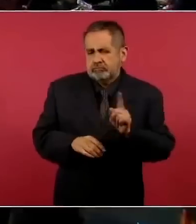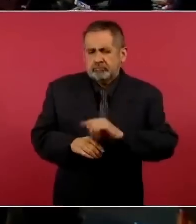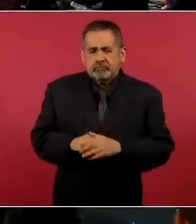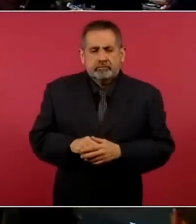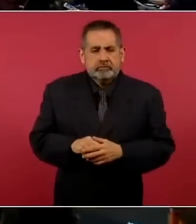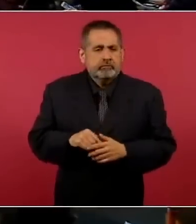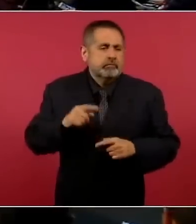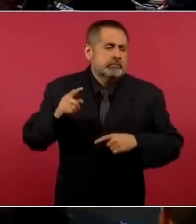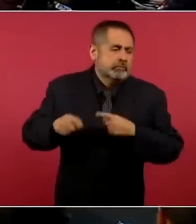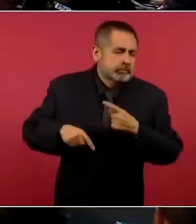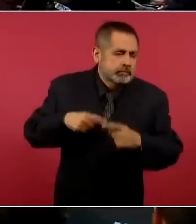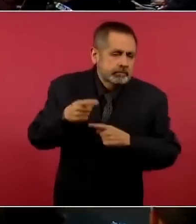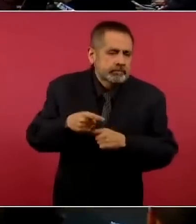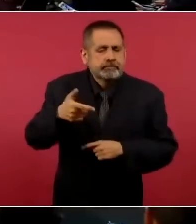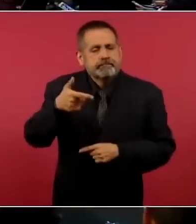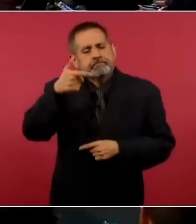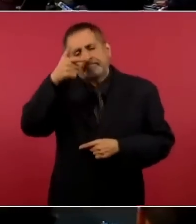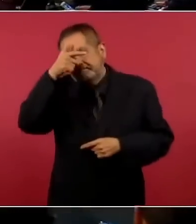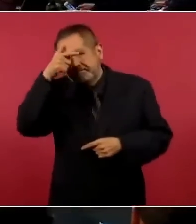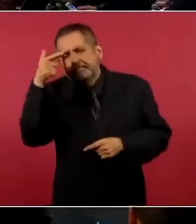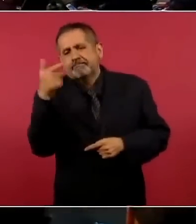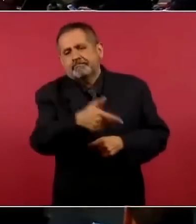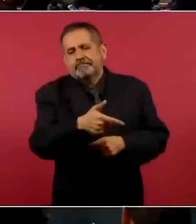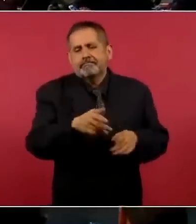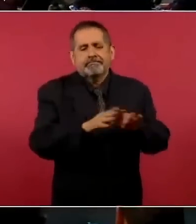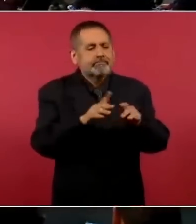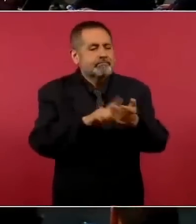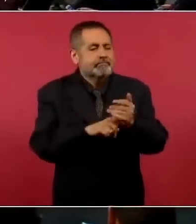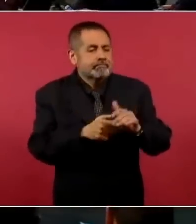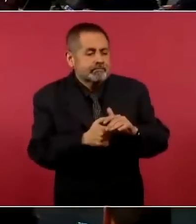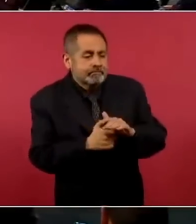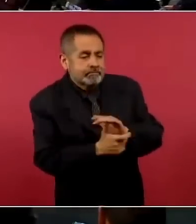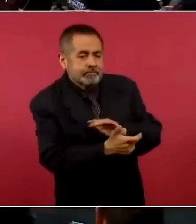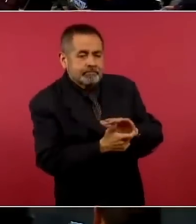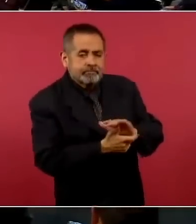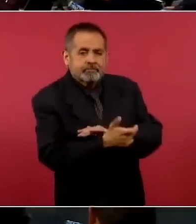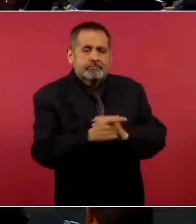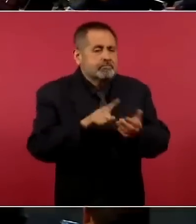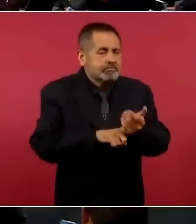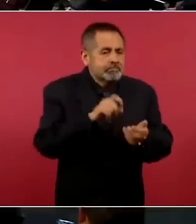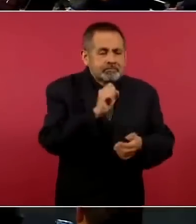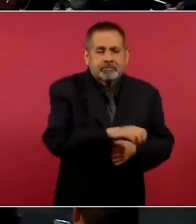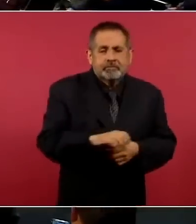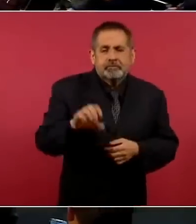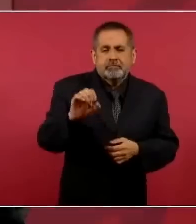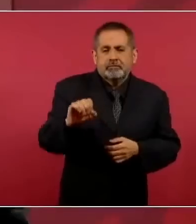supo de que habían repartido dinero de Odebrecht